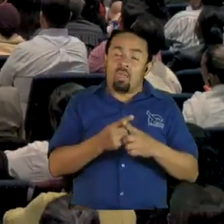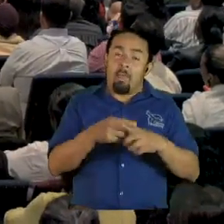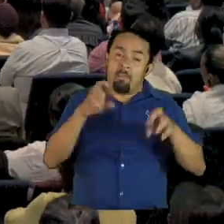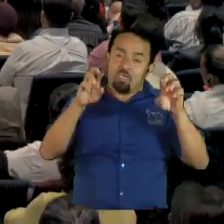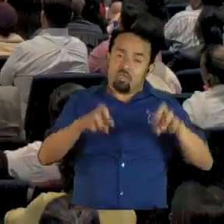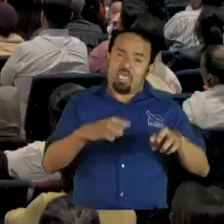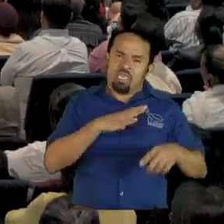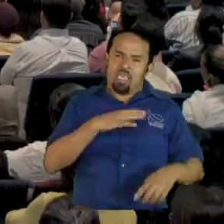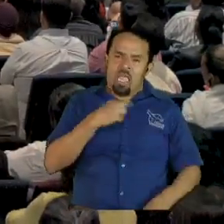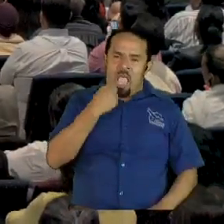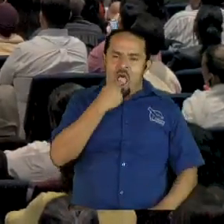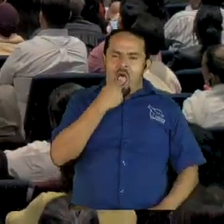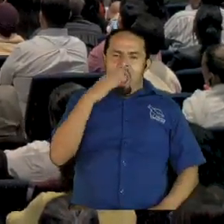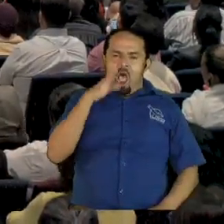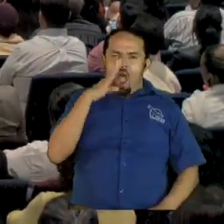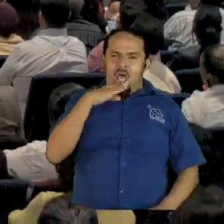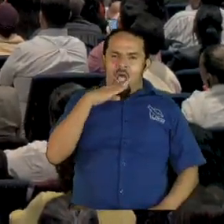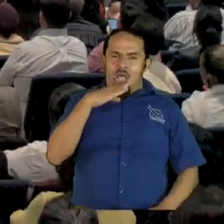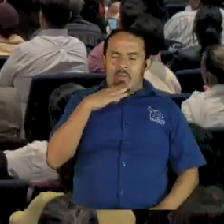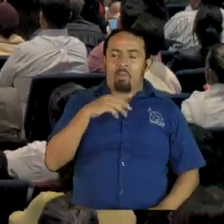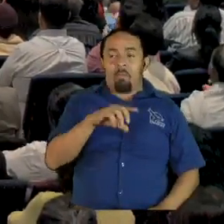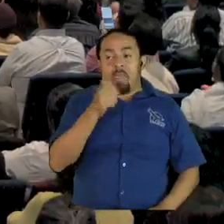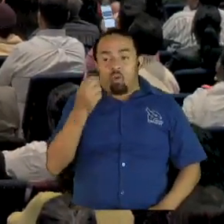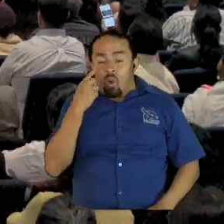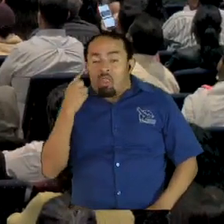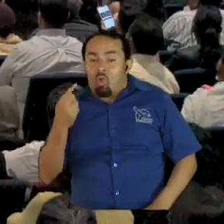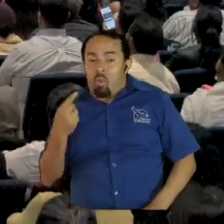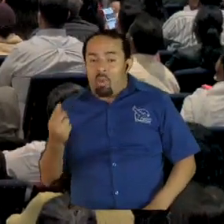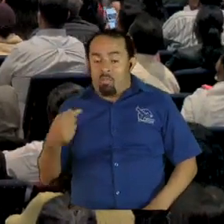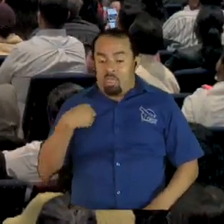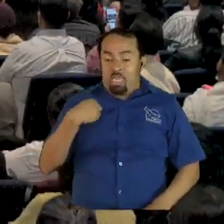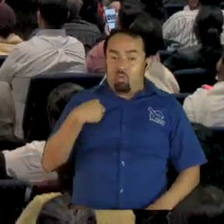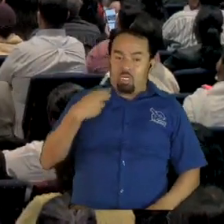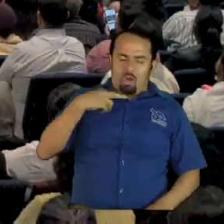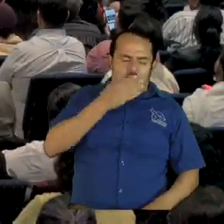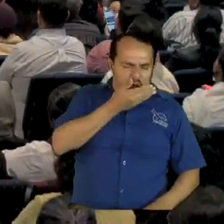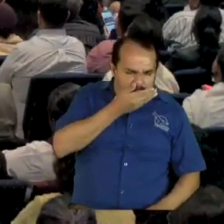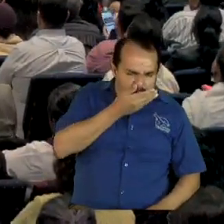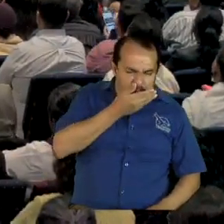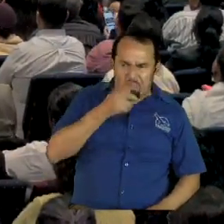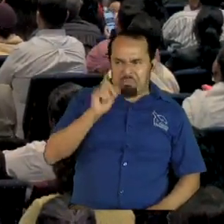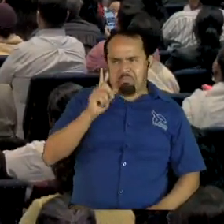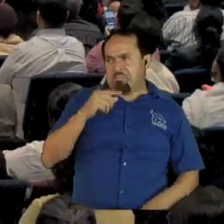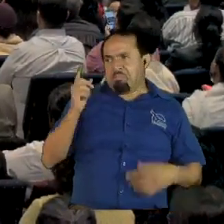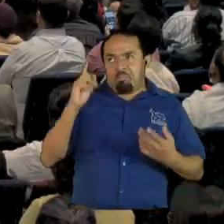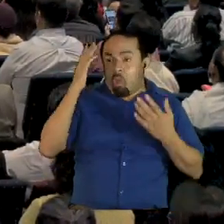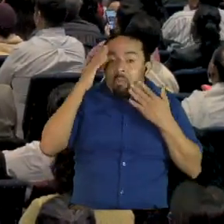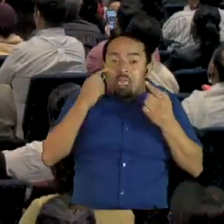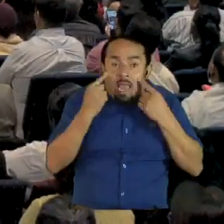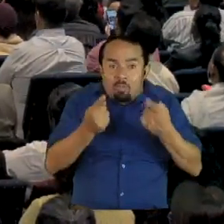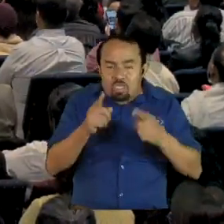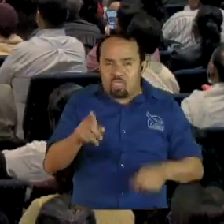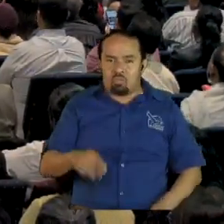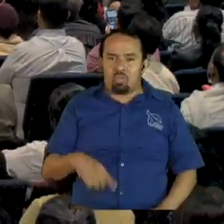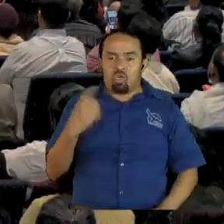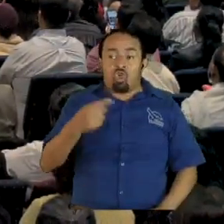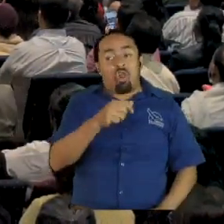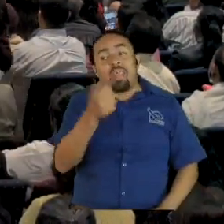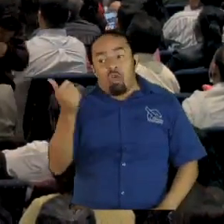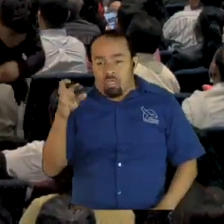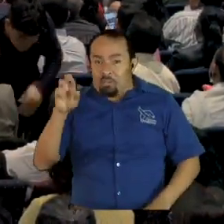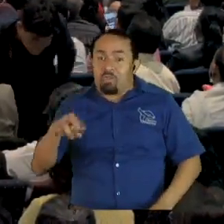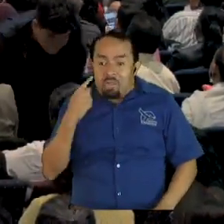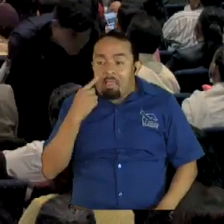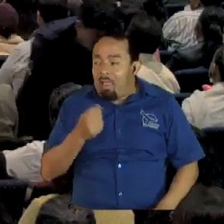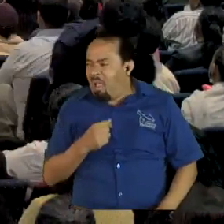Empieza a sospechar cuando la gente empieza a hacerse así para atrás y dice, ¿qué le pasó? O tal vez